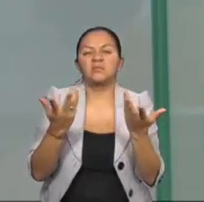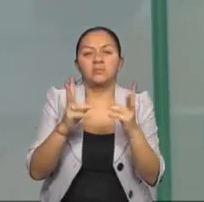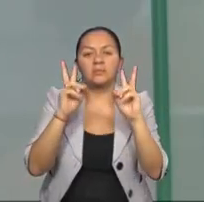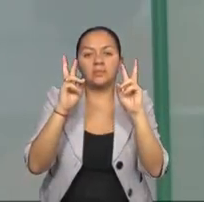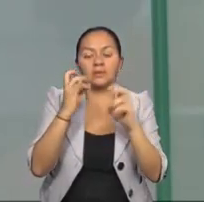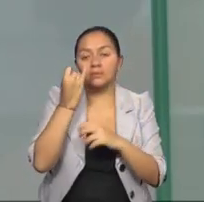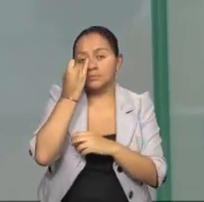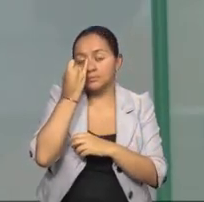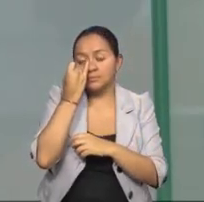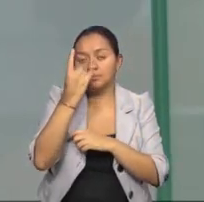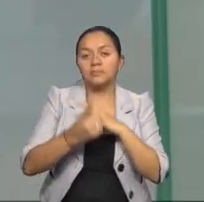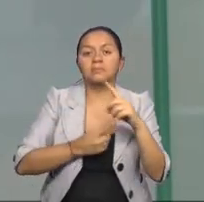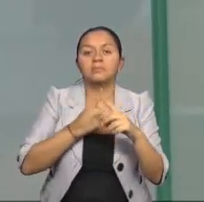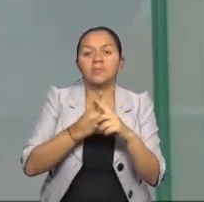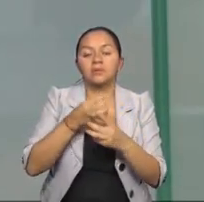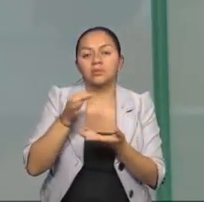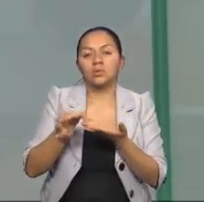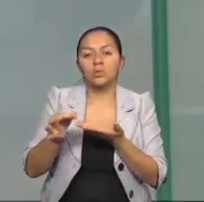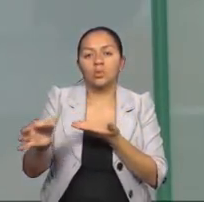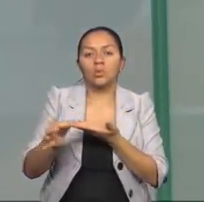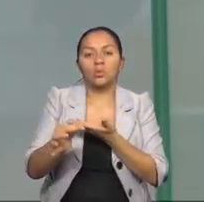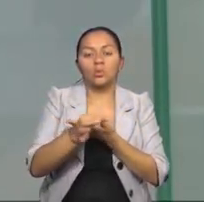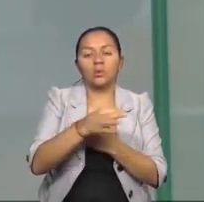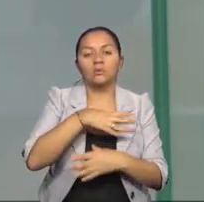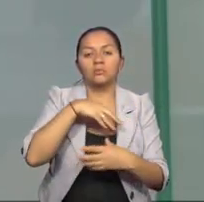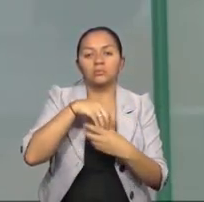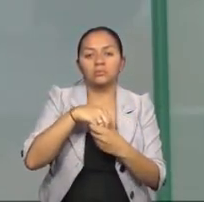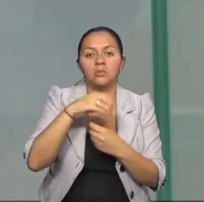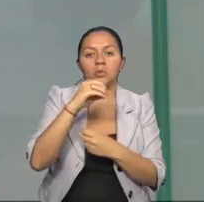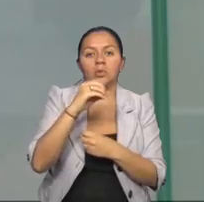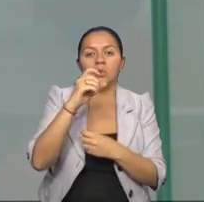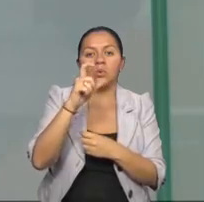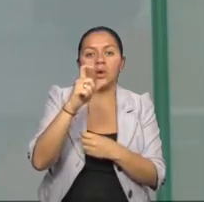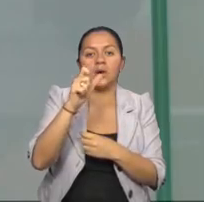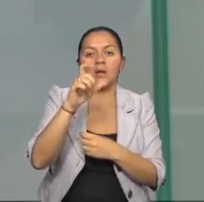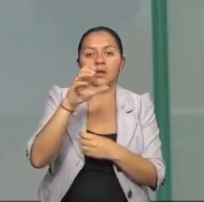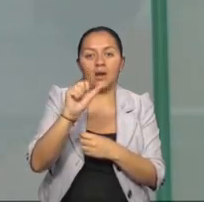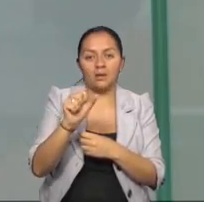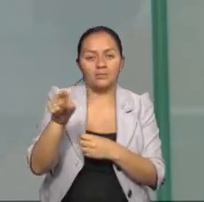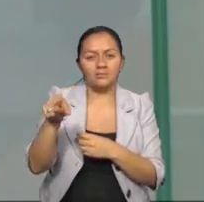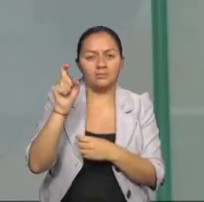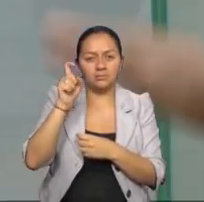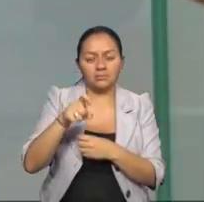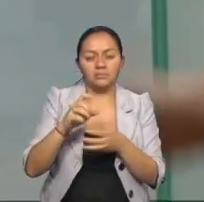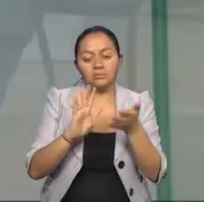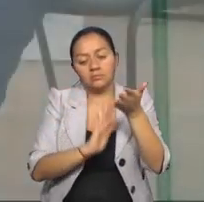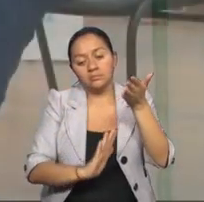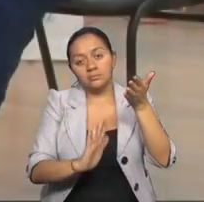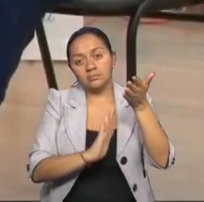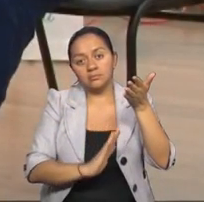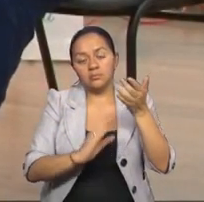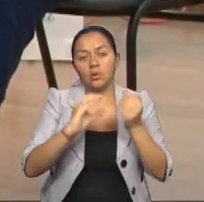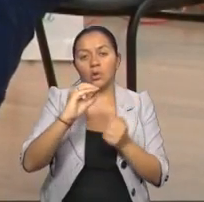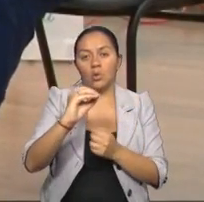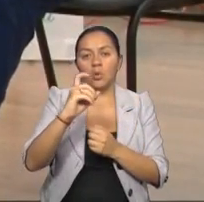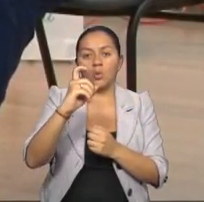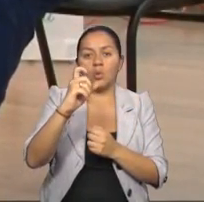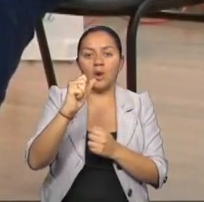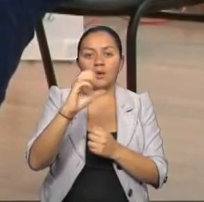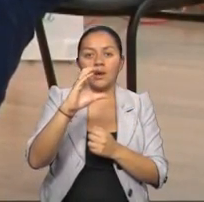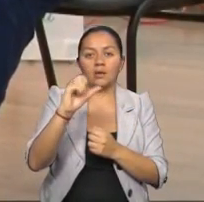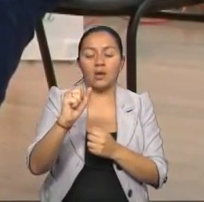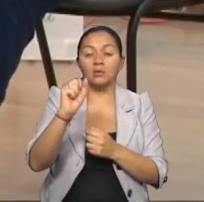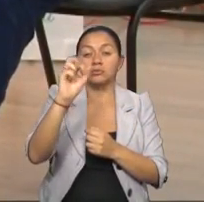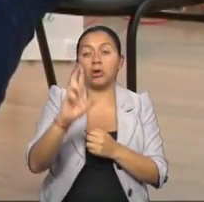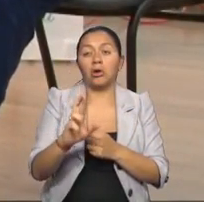en el área rural por donde tú trabajas que creo que se moja estás si no me equivoco a jaka cuando trabaja acá y estamos en el sur estamos más